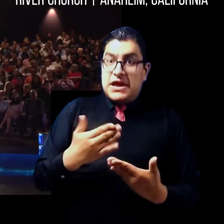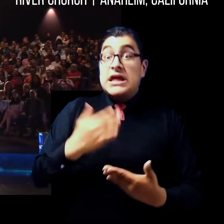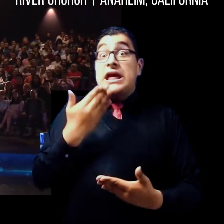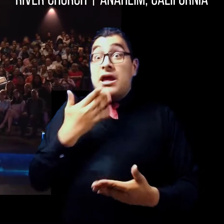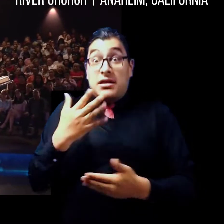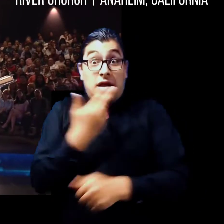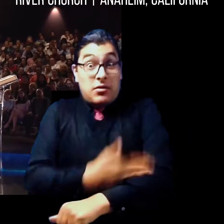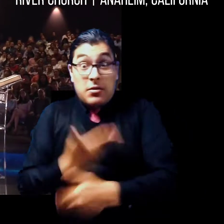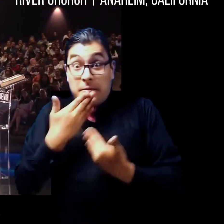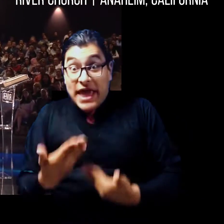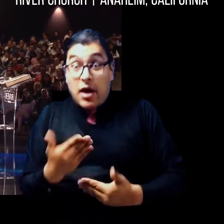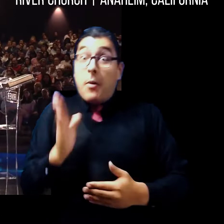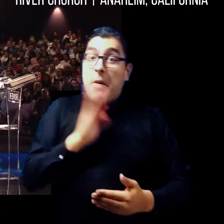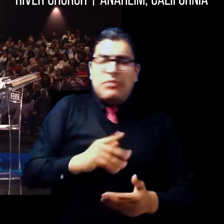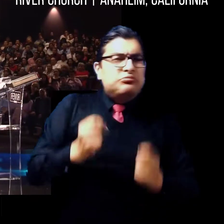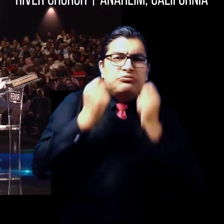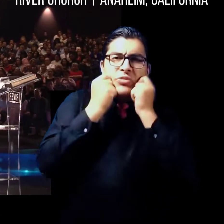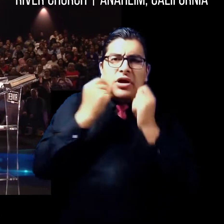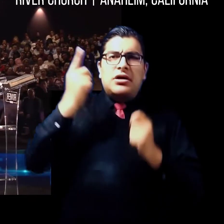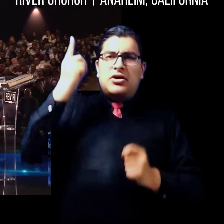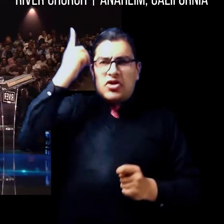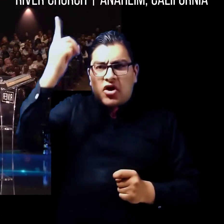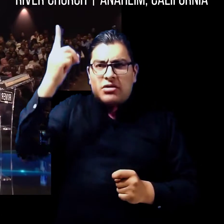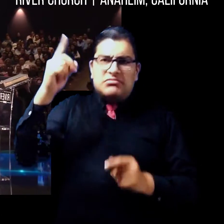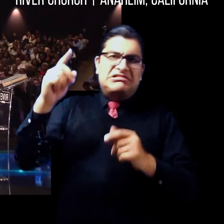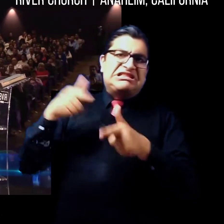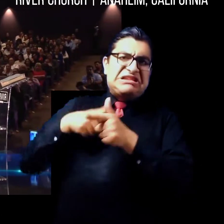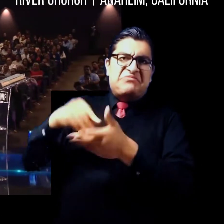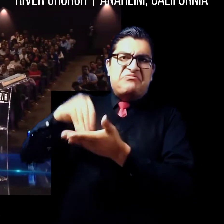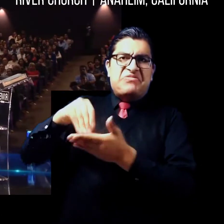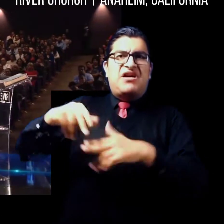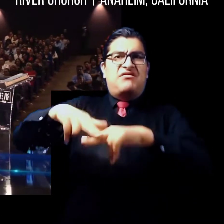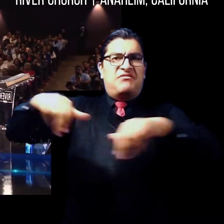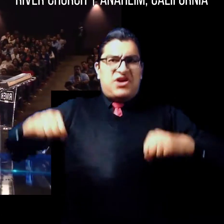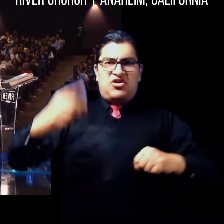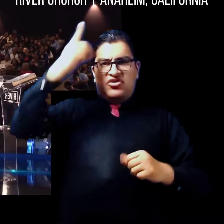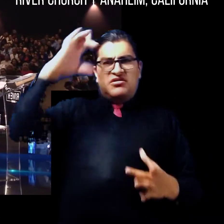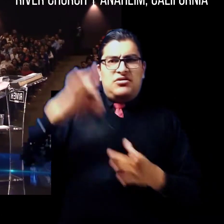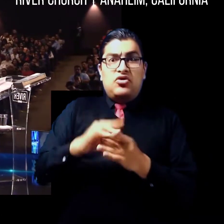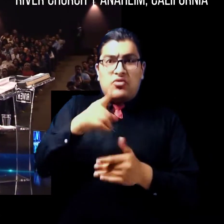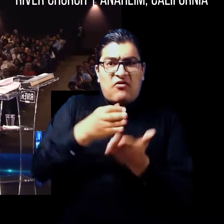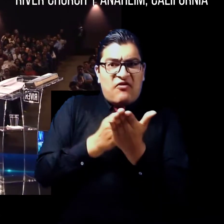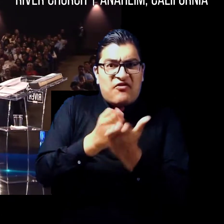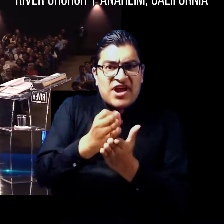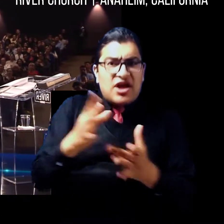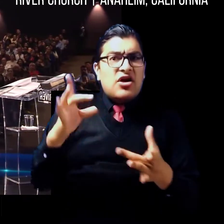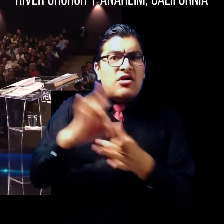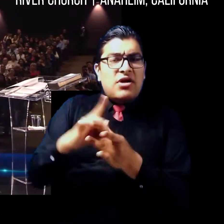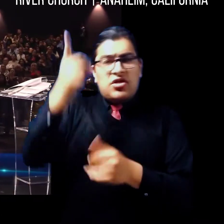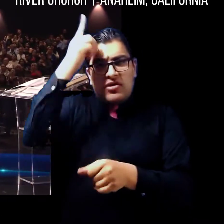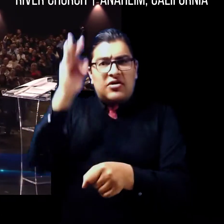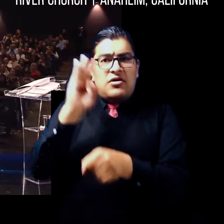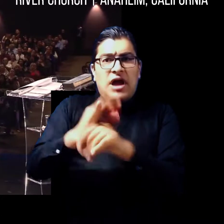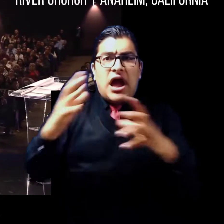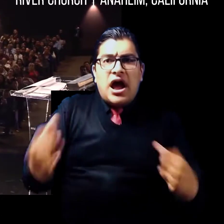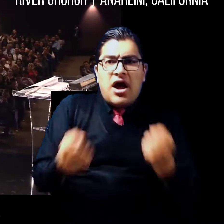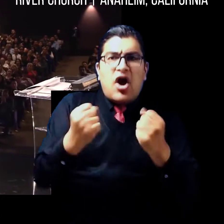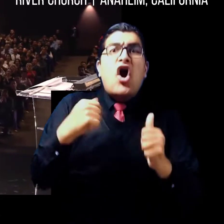no se arregla, recuerda, Dios sigue estando en el trono y tú vas a ser fiel porque Él te compró con vida